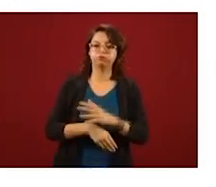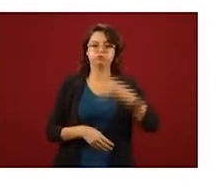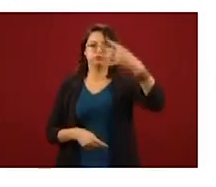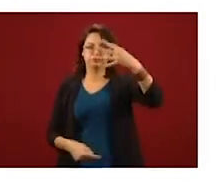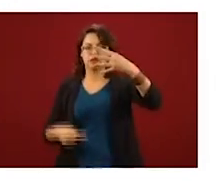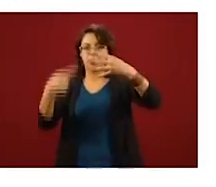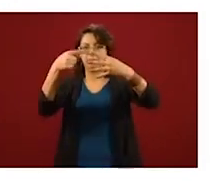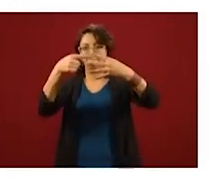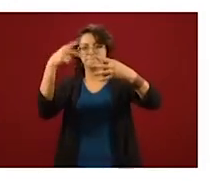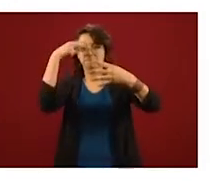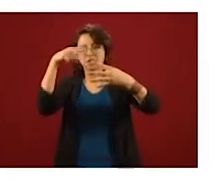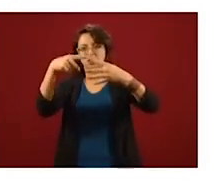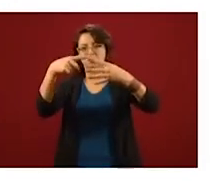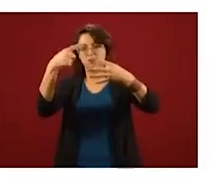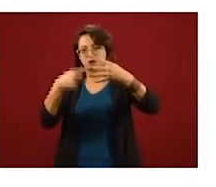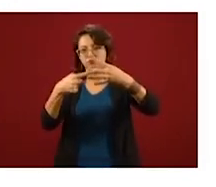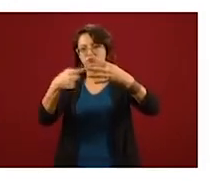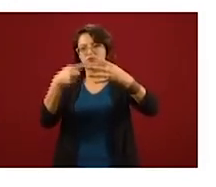sufre un cambio, un